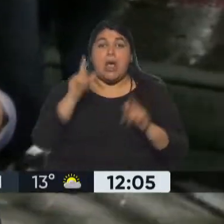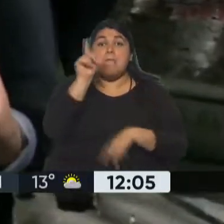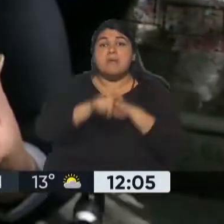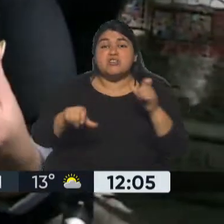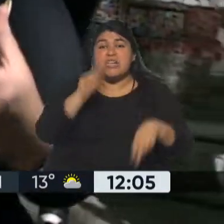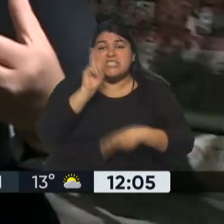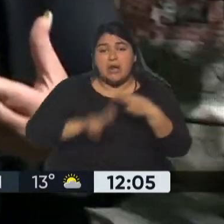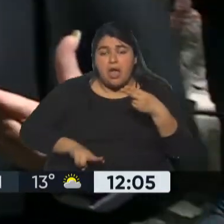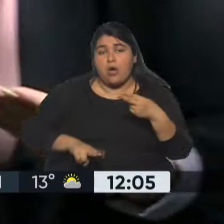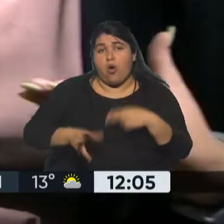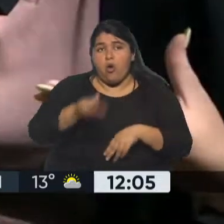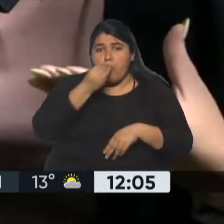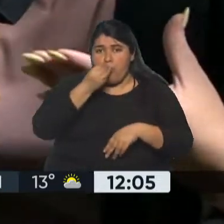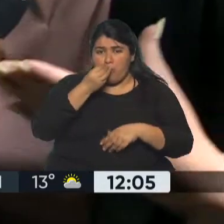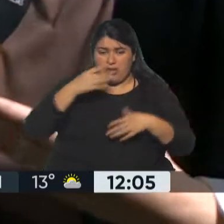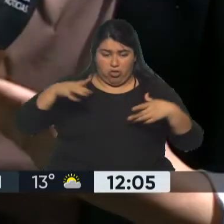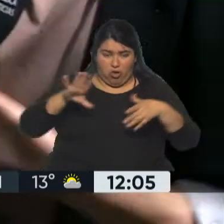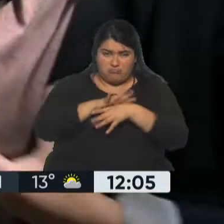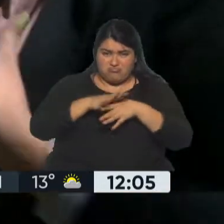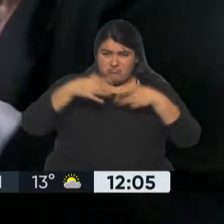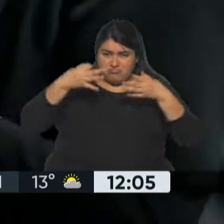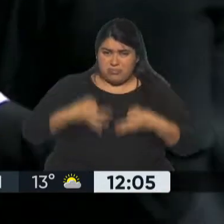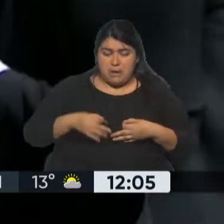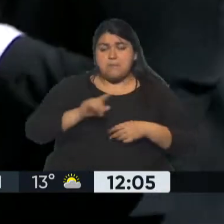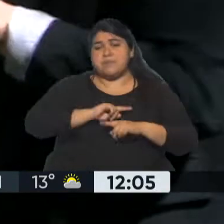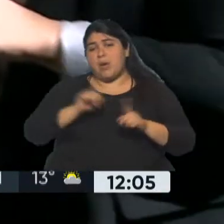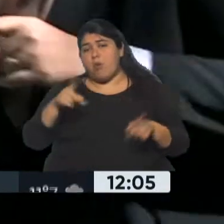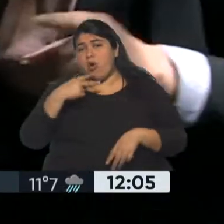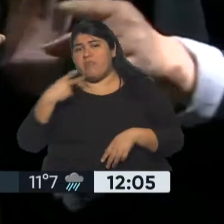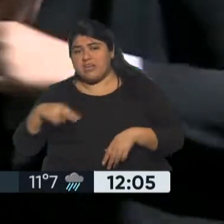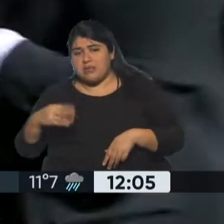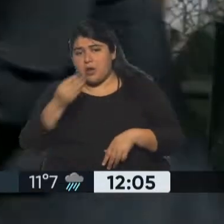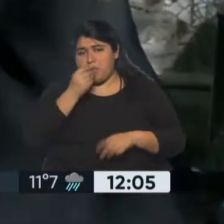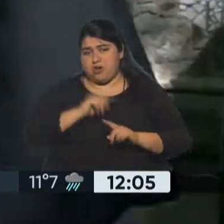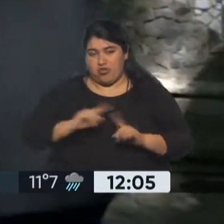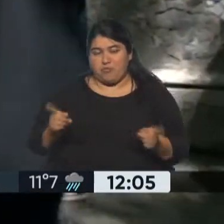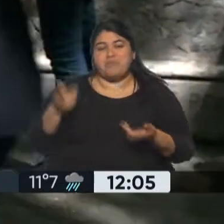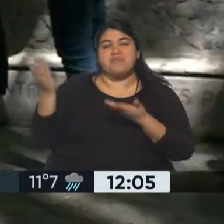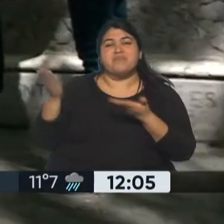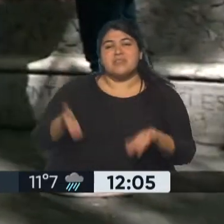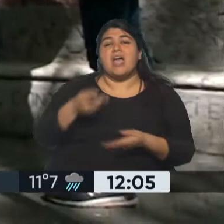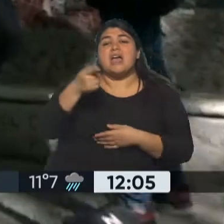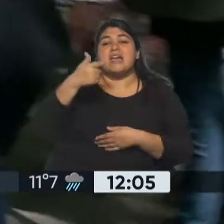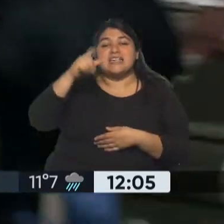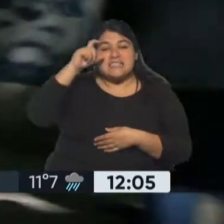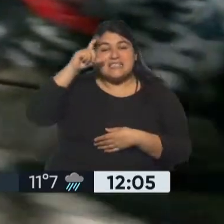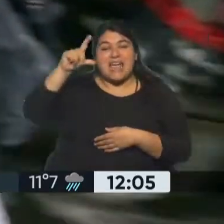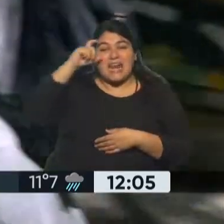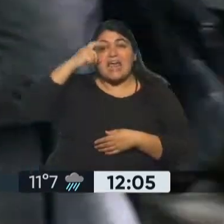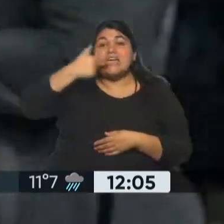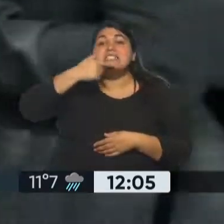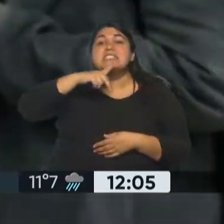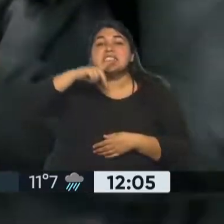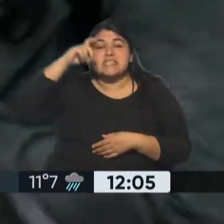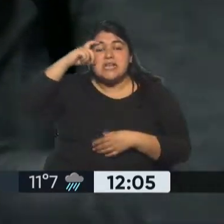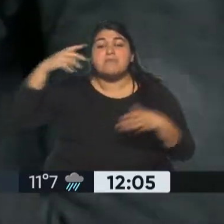tienen la oportunidad de comer viandas para celíacos, las personas que son vegetarianas tampoco. Pero vamos a hablar con Celeste, vamos a ver si podemos... Celeste, ¿cómo estás? Ella es parte